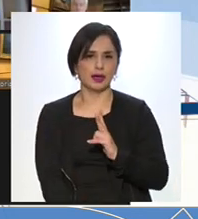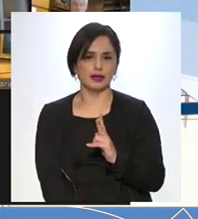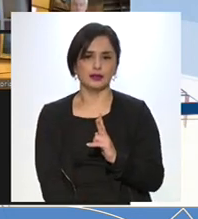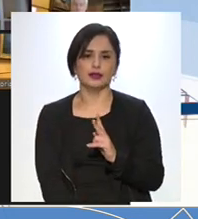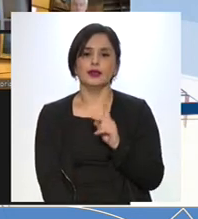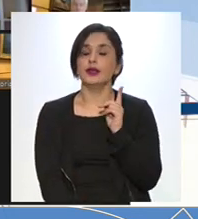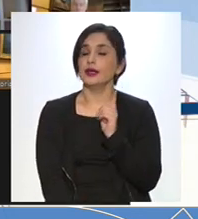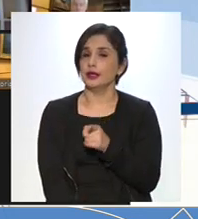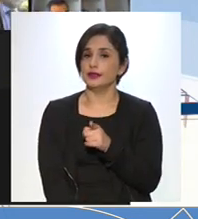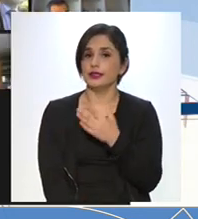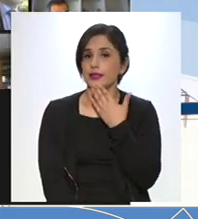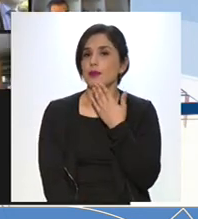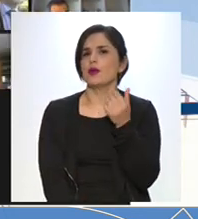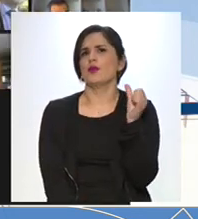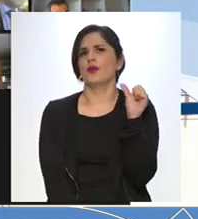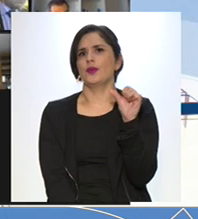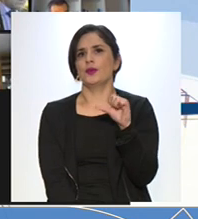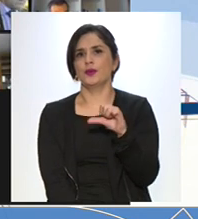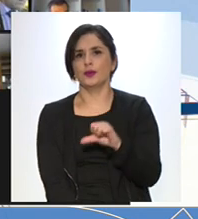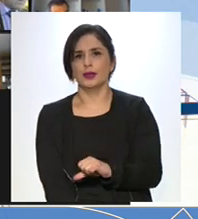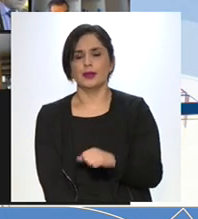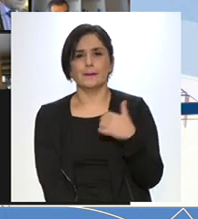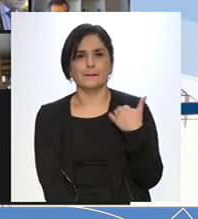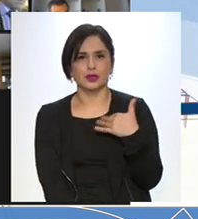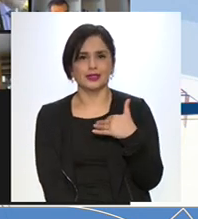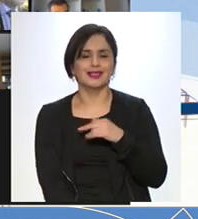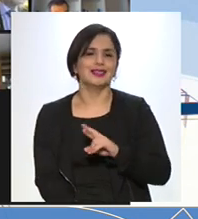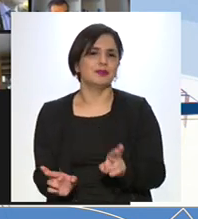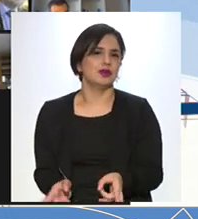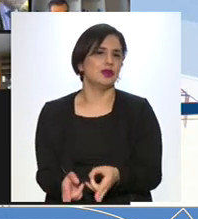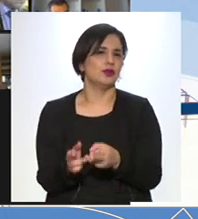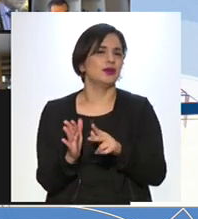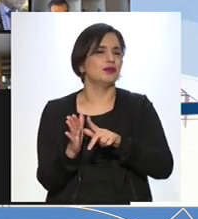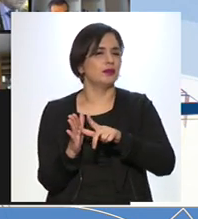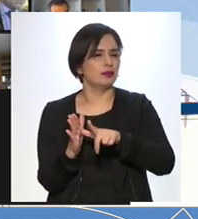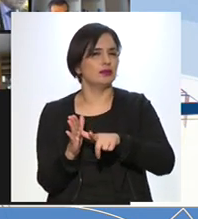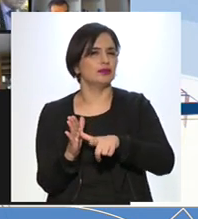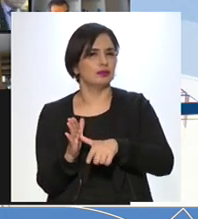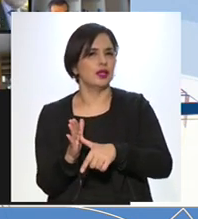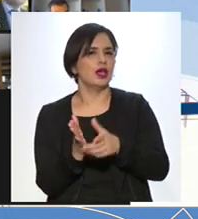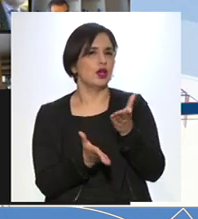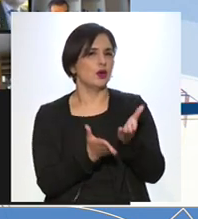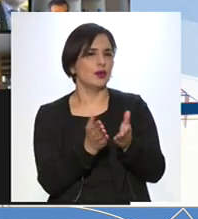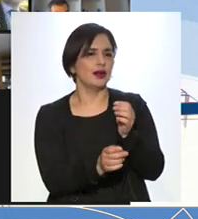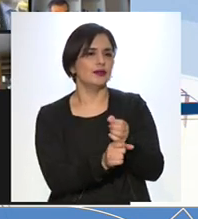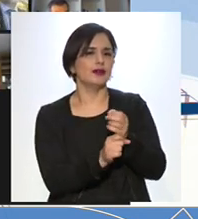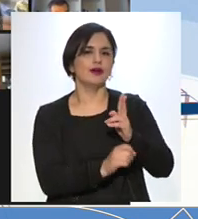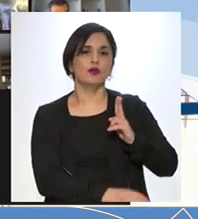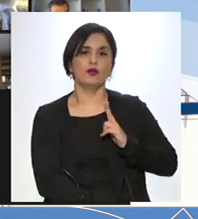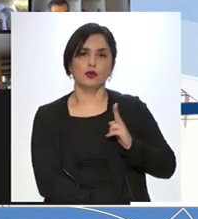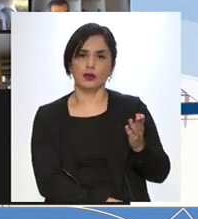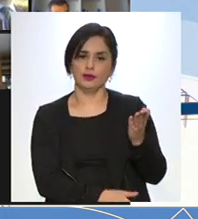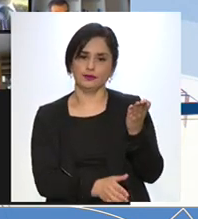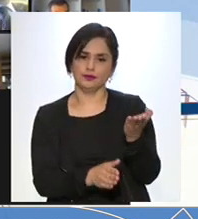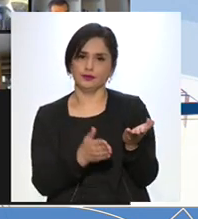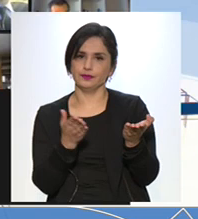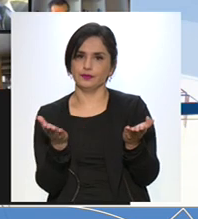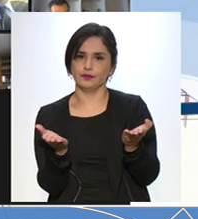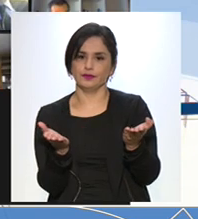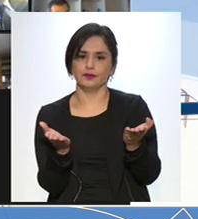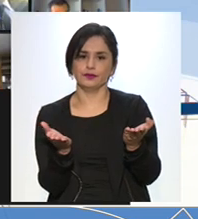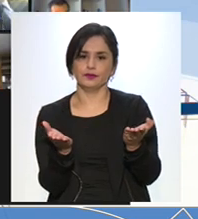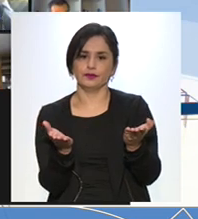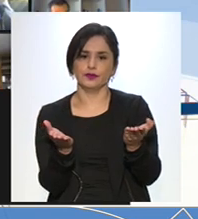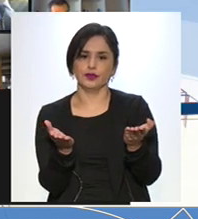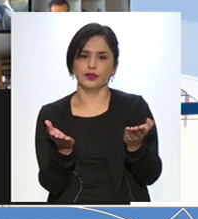que este también tuvo una caída muy significativa y una recuperación más lenta que el empleo formal. Como se ha notado,